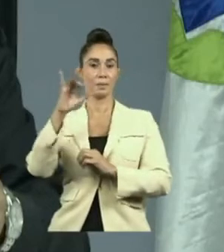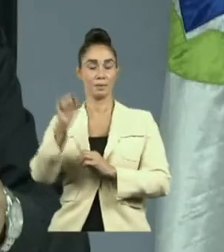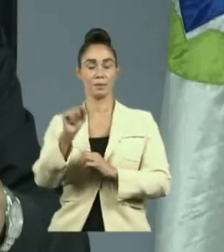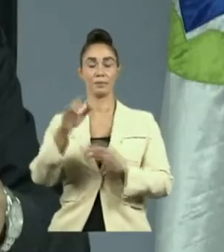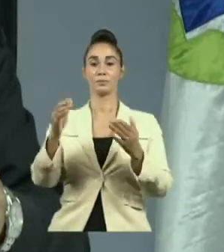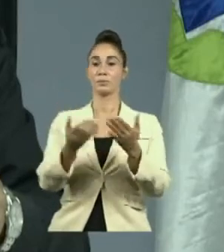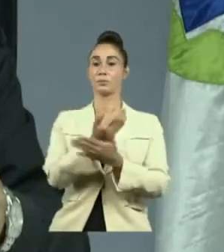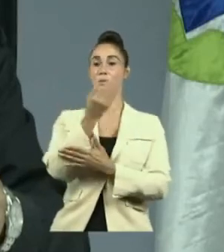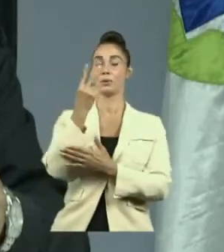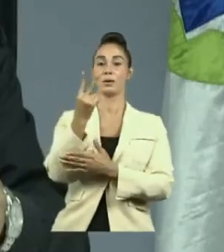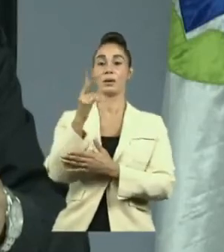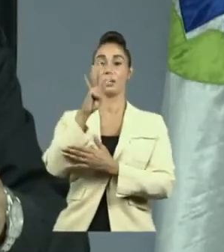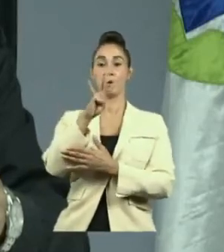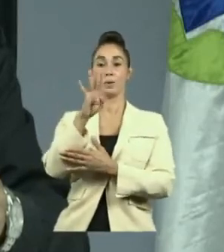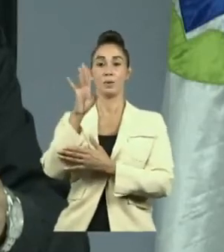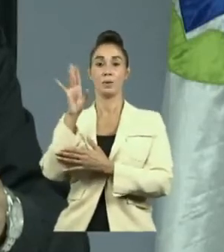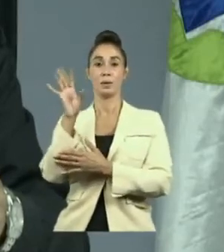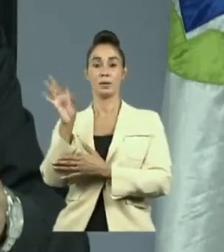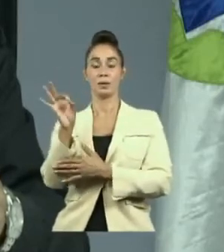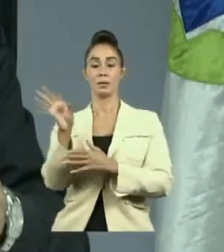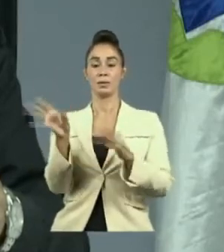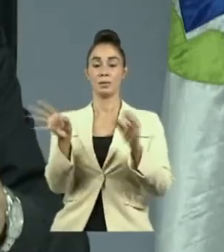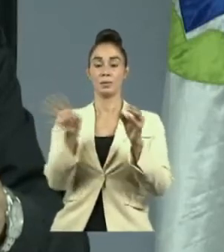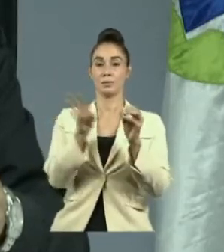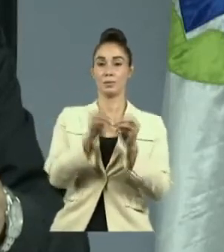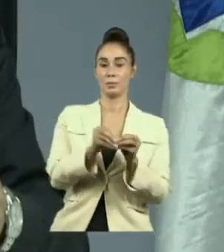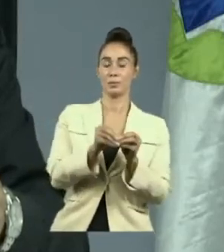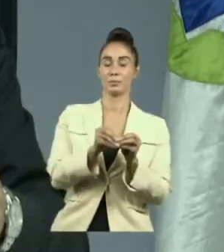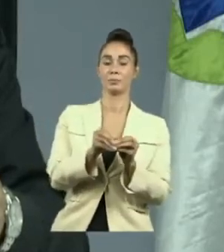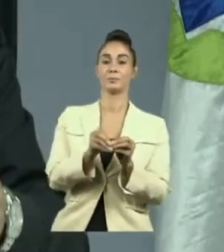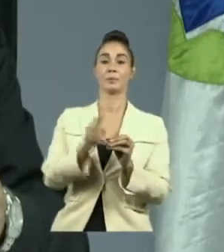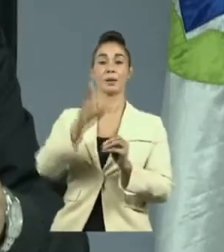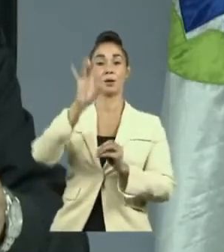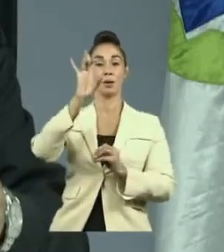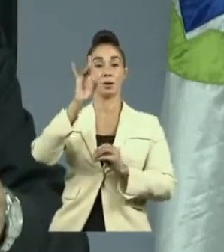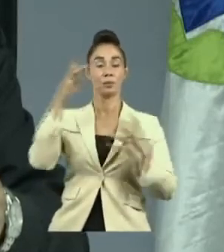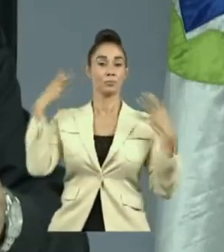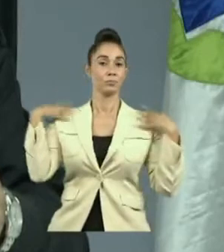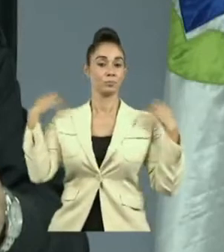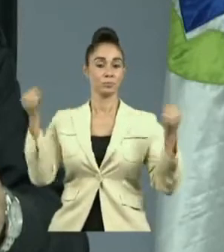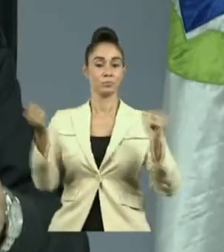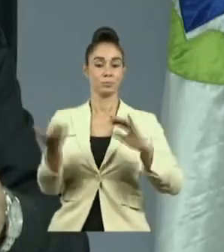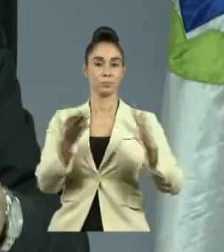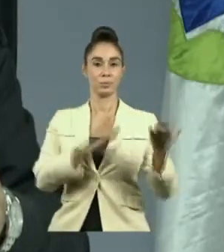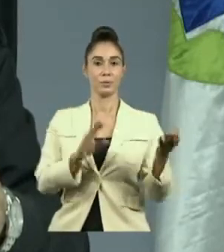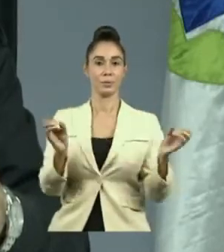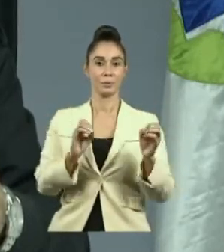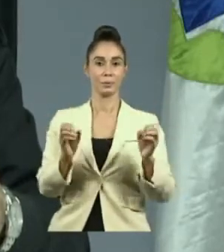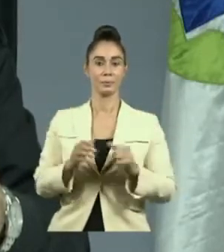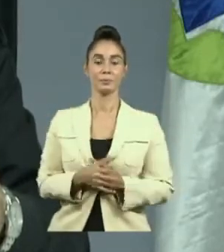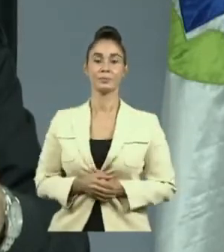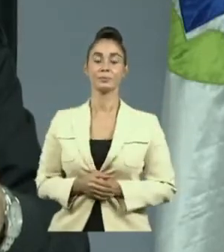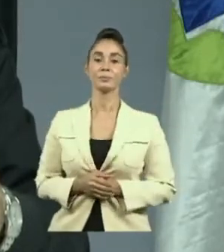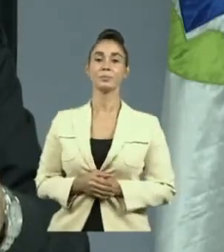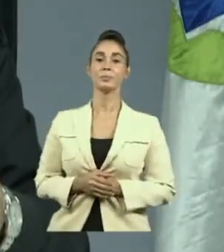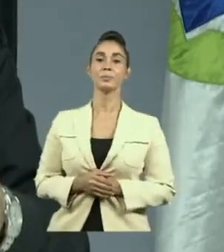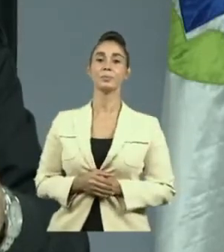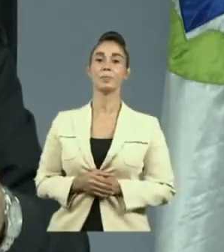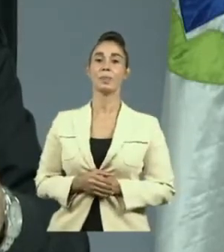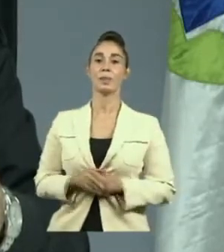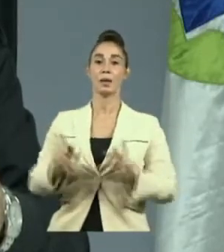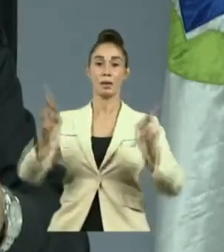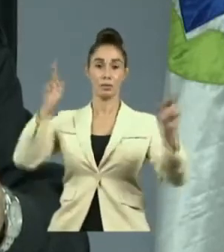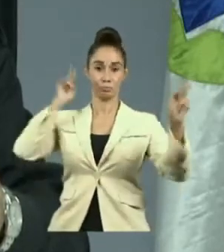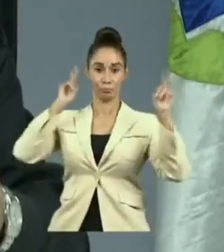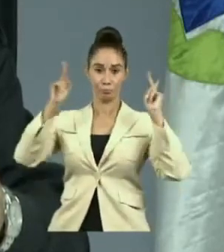49 acumula 28 recupera 20 fallecimiento puerto plata